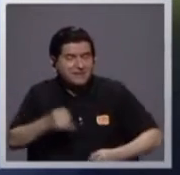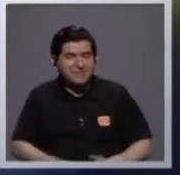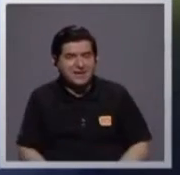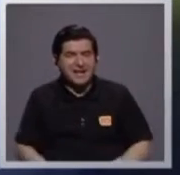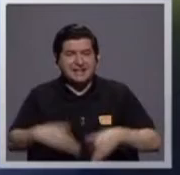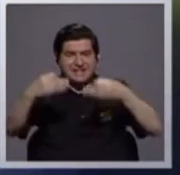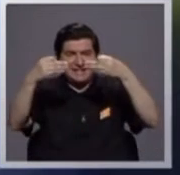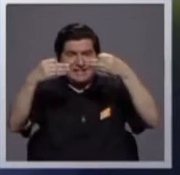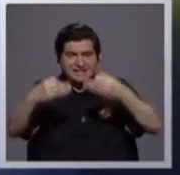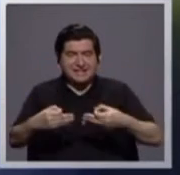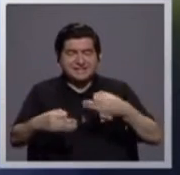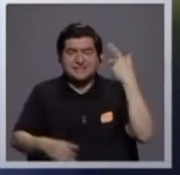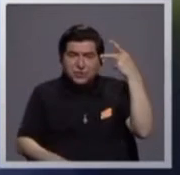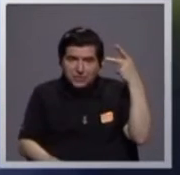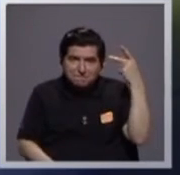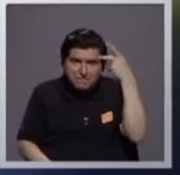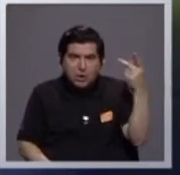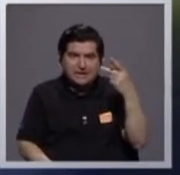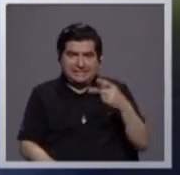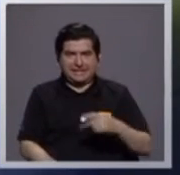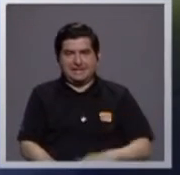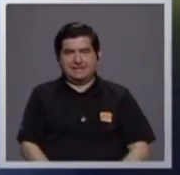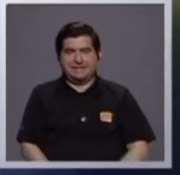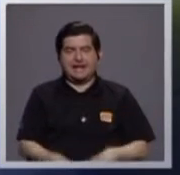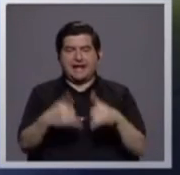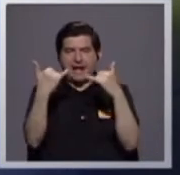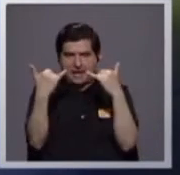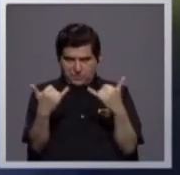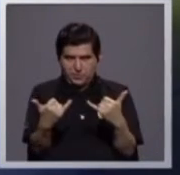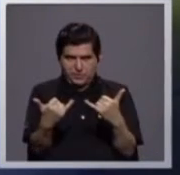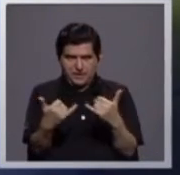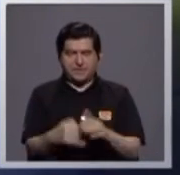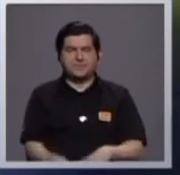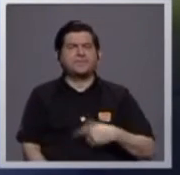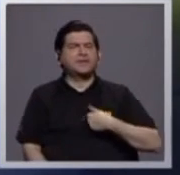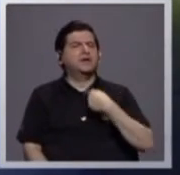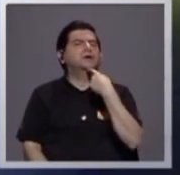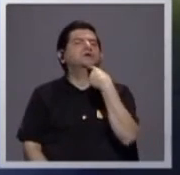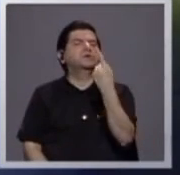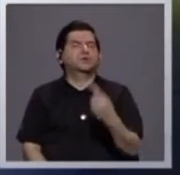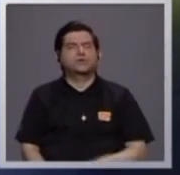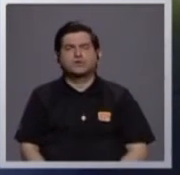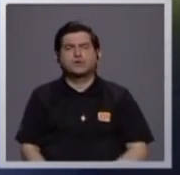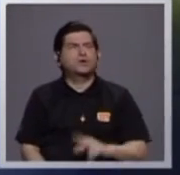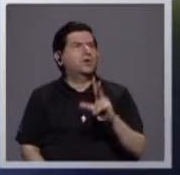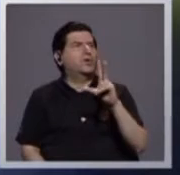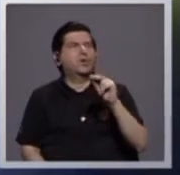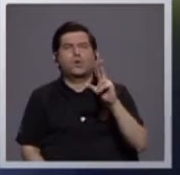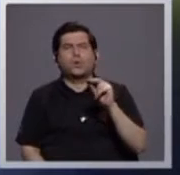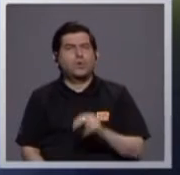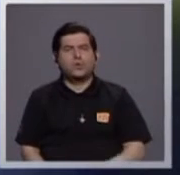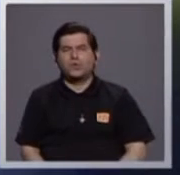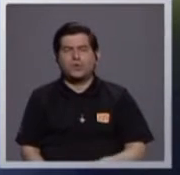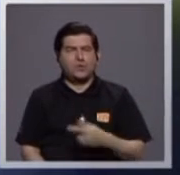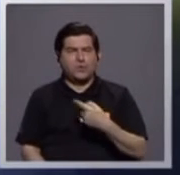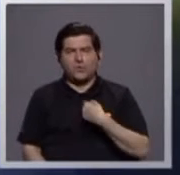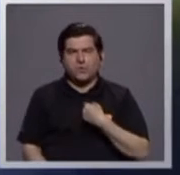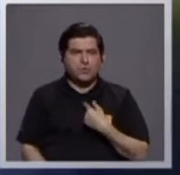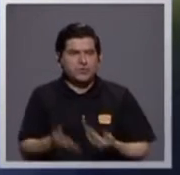una decisión política. Ahora, mire, lo digo esto no porque sea